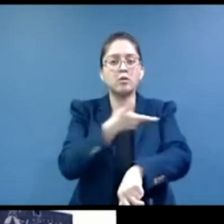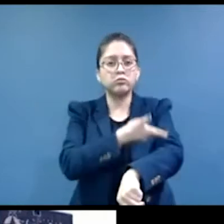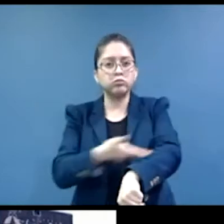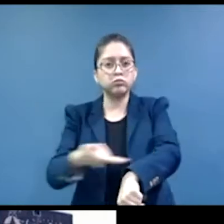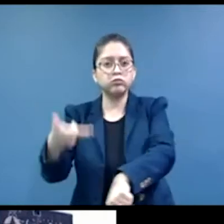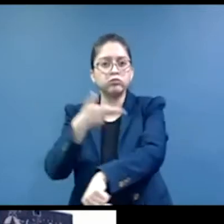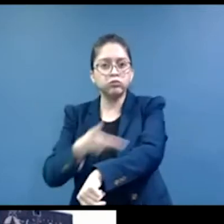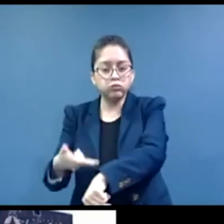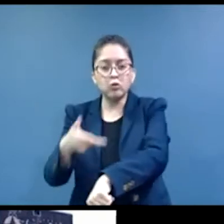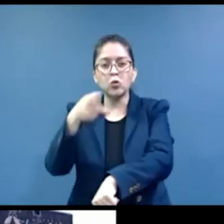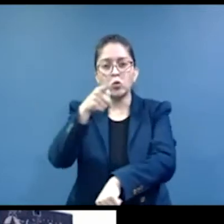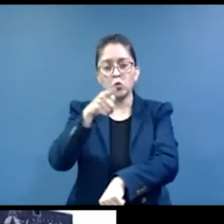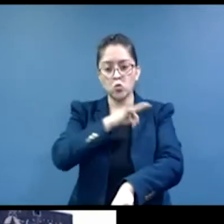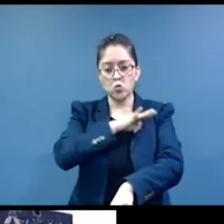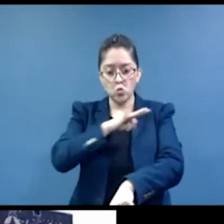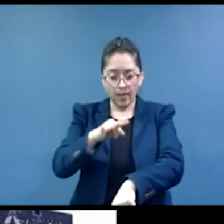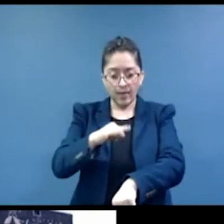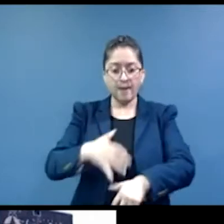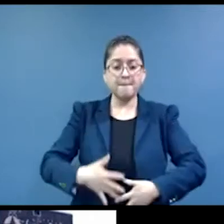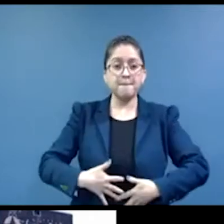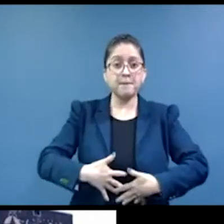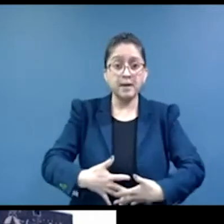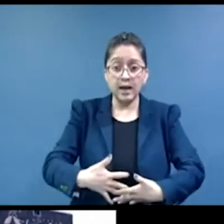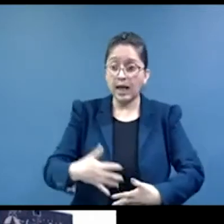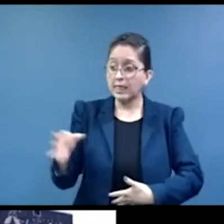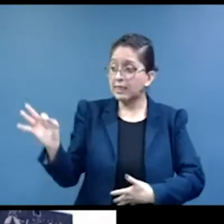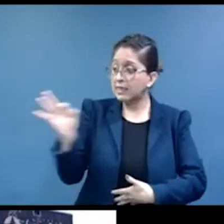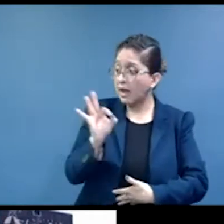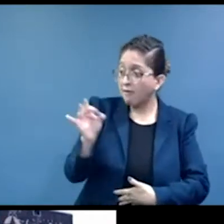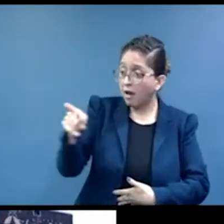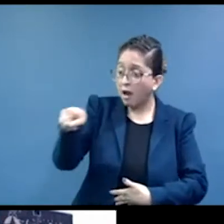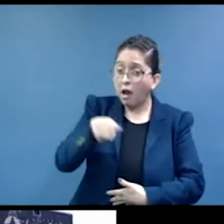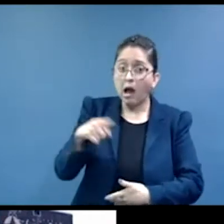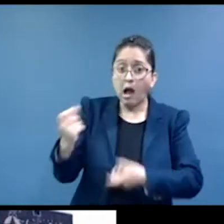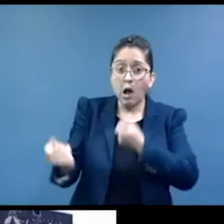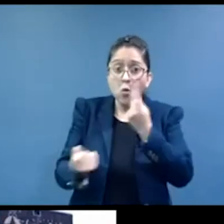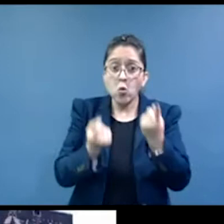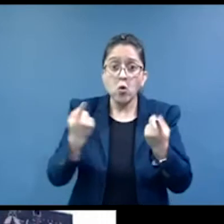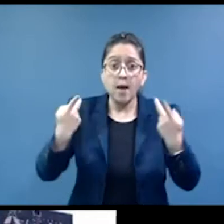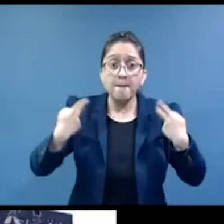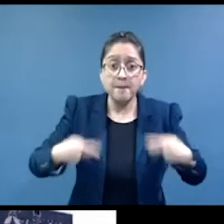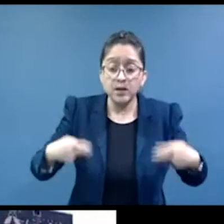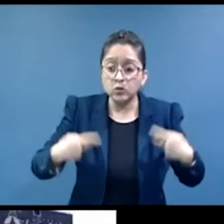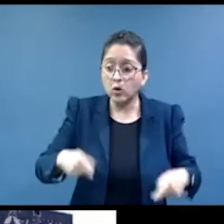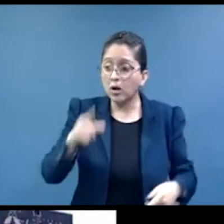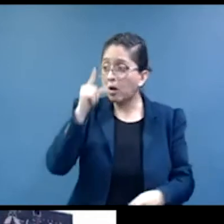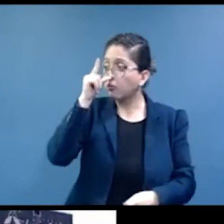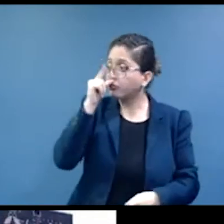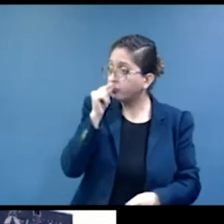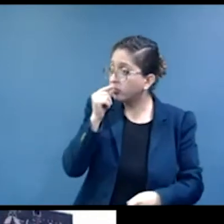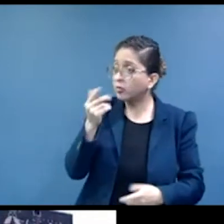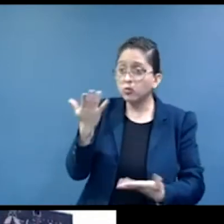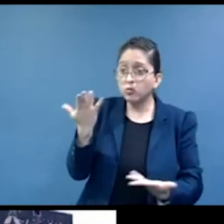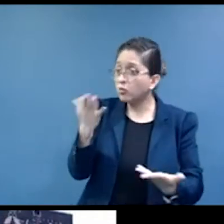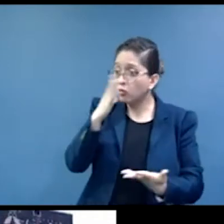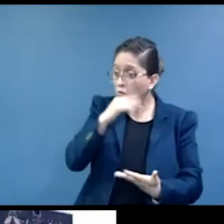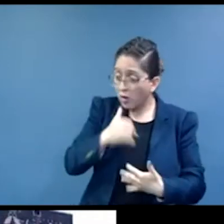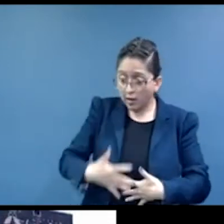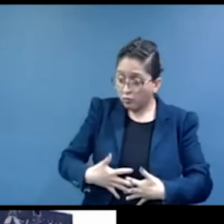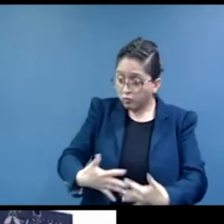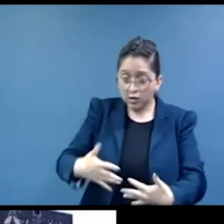procedimientos reproductivos para quienes no pueden concebir sin intervención médica puedan recurrir a ellos. Como ya